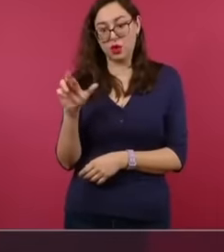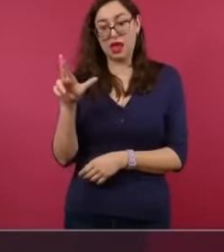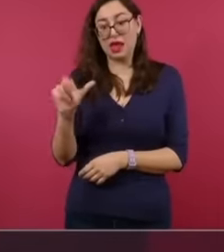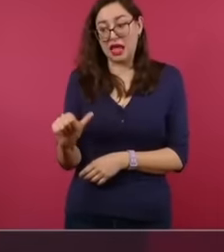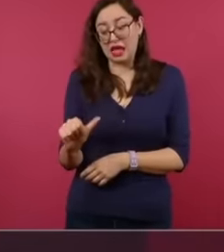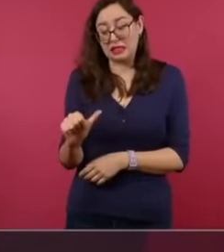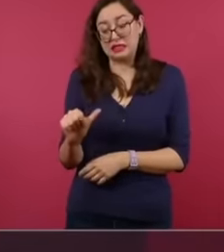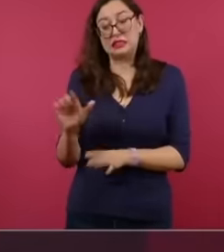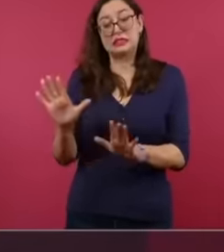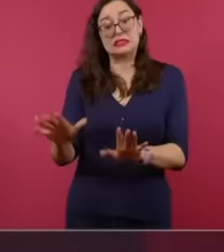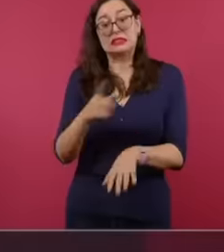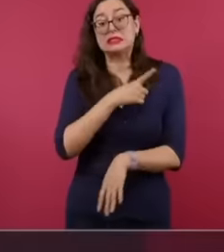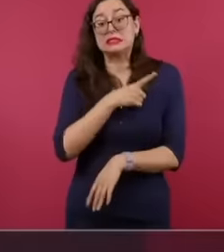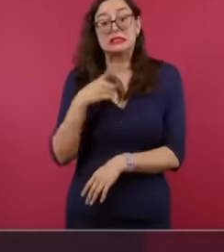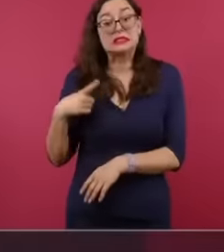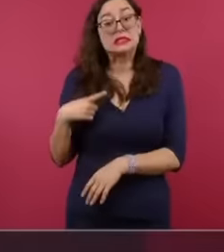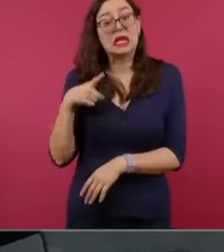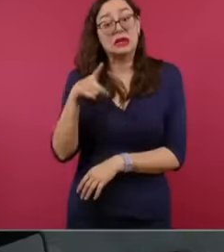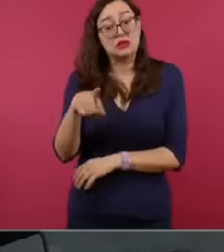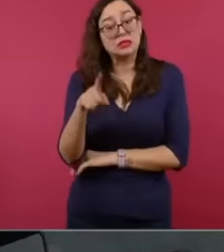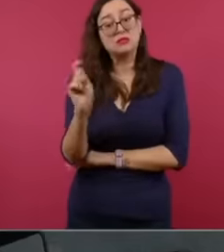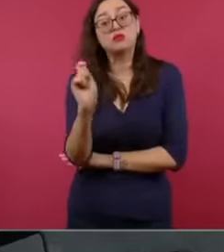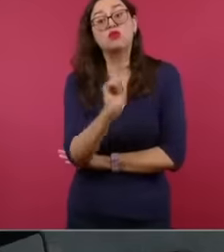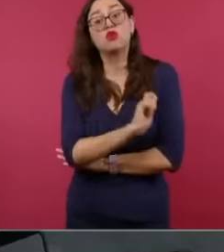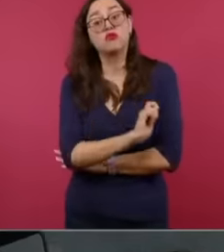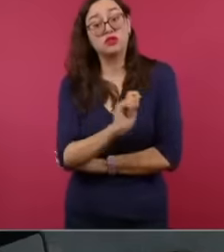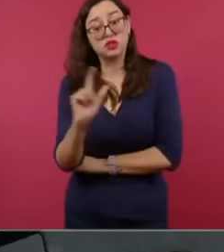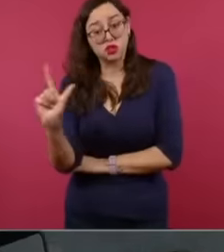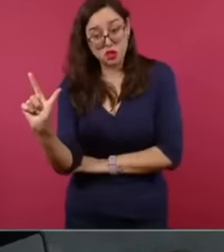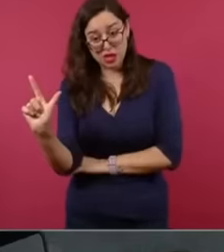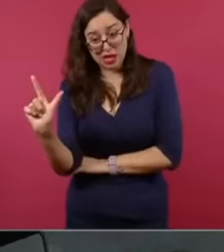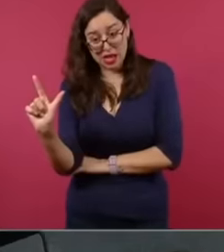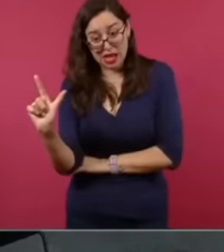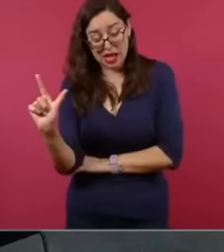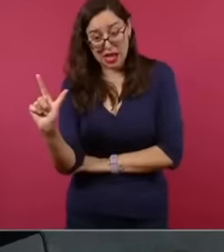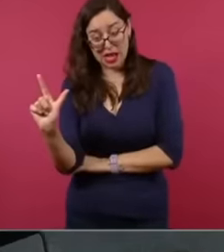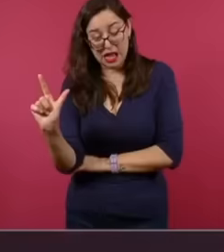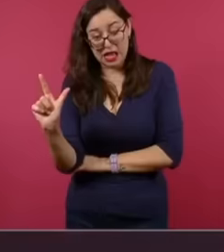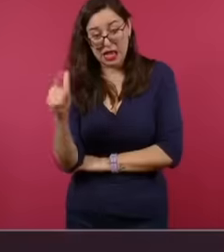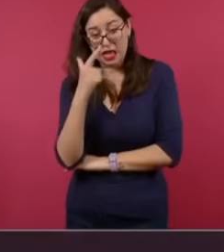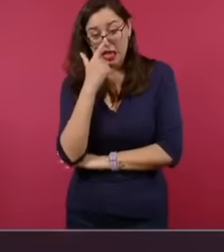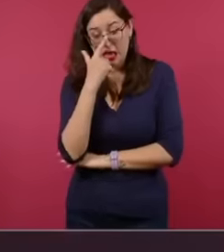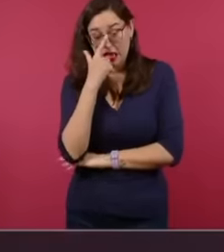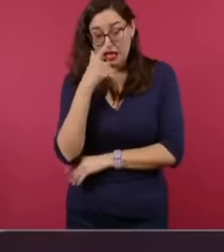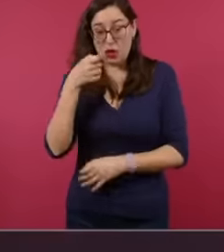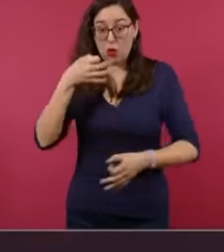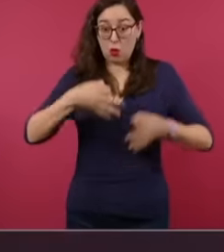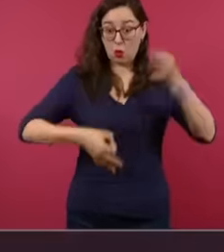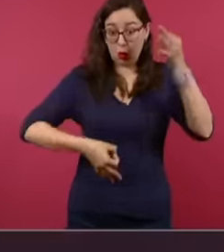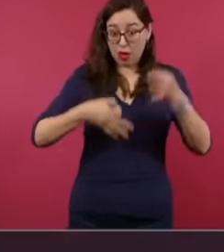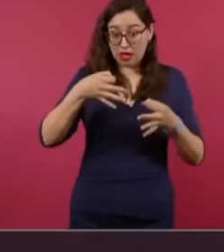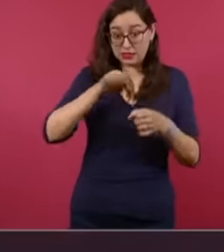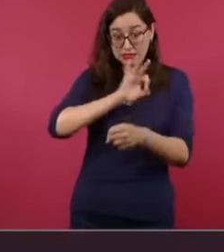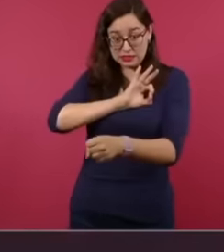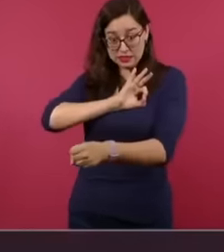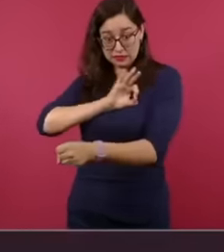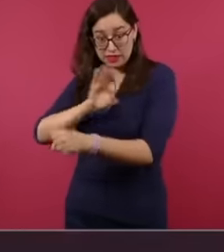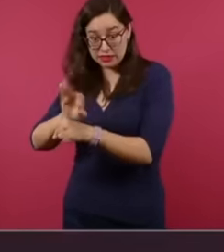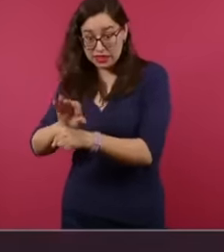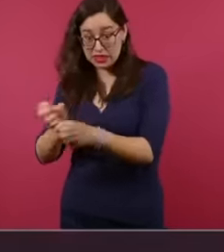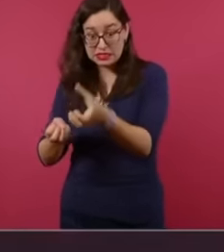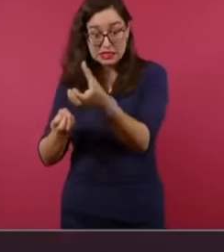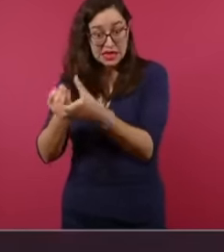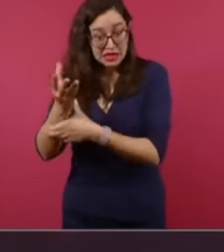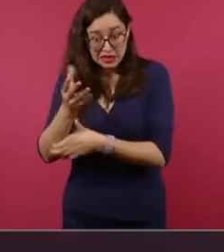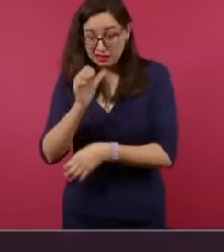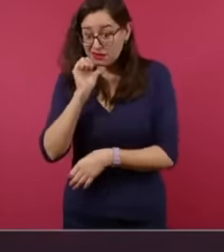tengo. Periodismo. Le doy dando hechos. Él no salió por decisión. No, bueno, él se escapó. Un juez, él se fugó. Así